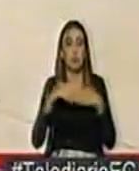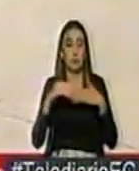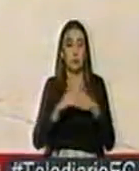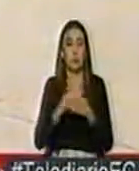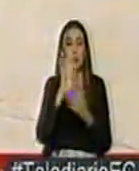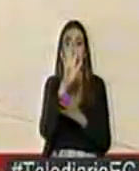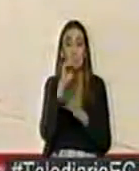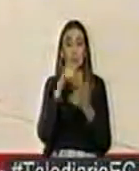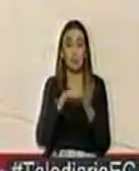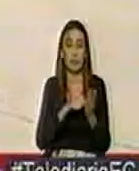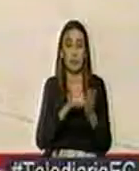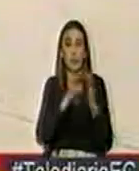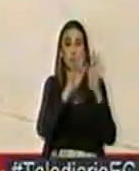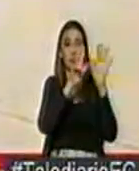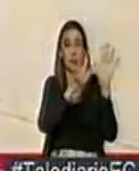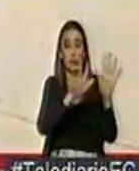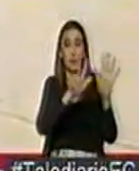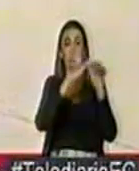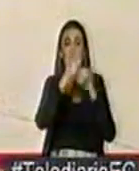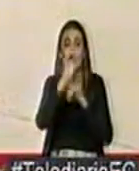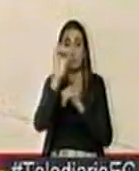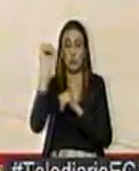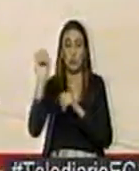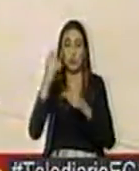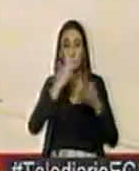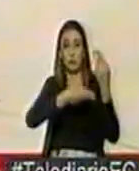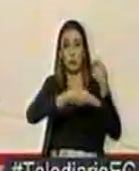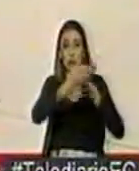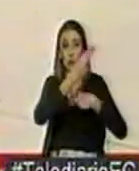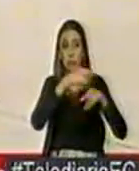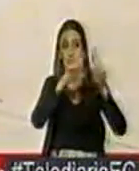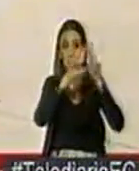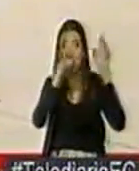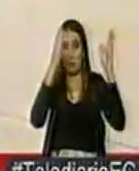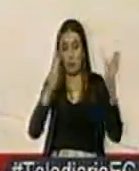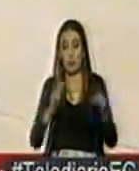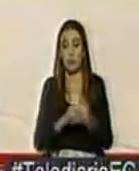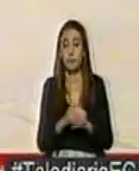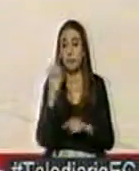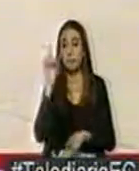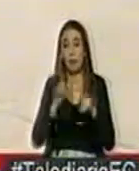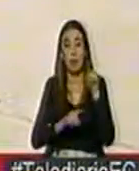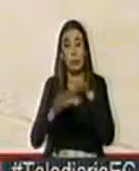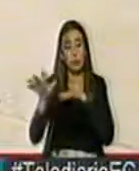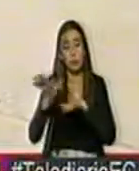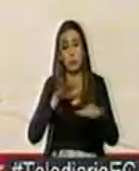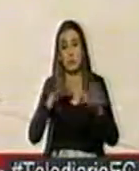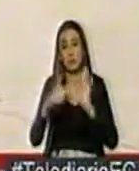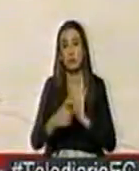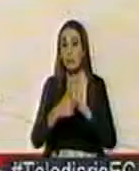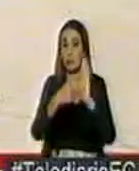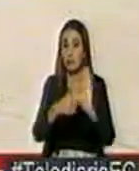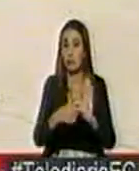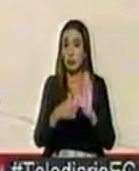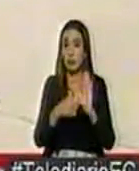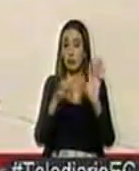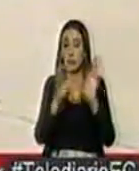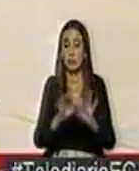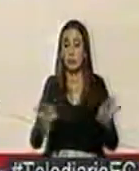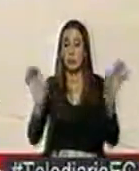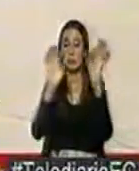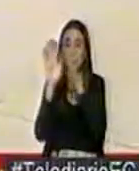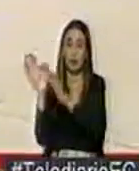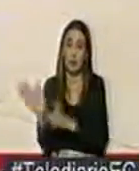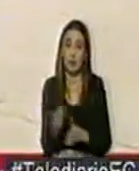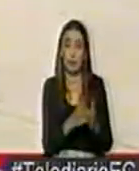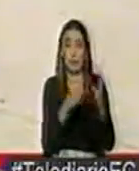5.800 emprendedores de este punto del país. Son acciones que ha dado a conocer el jefe de Estado realizado durante este